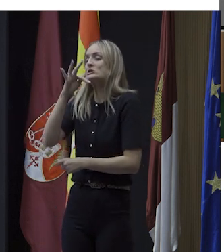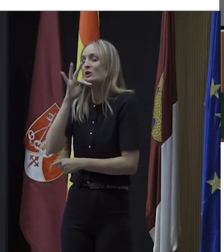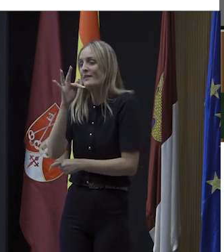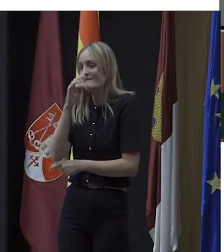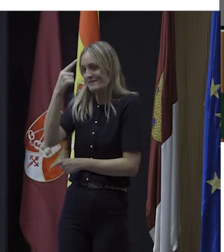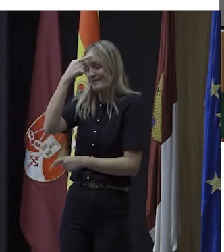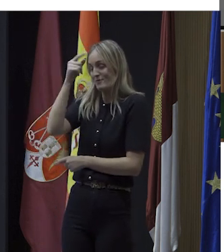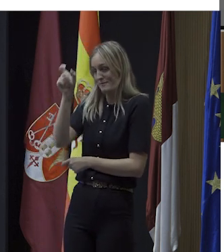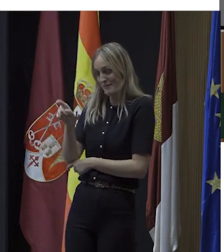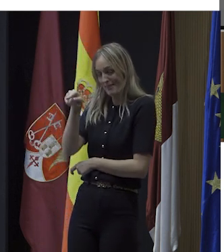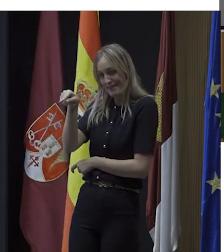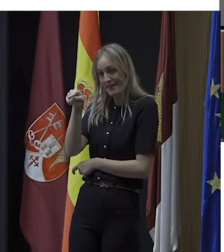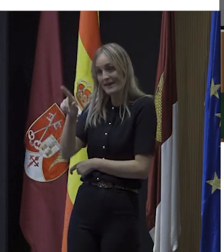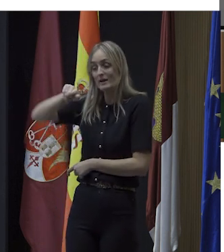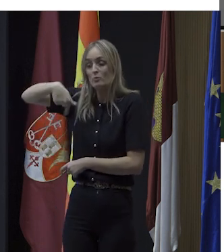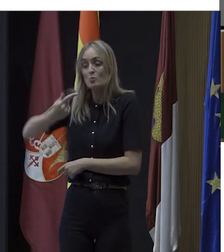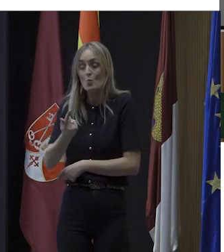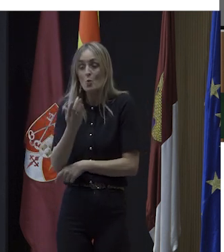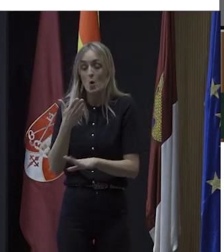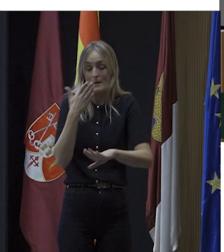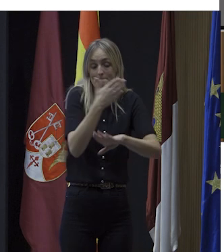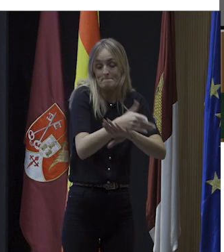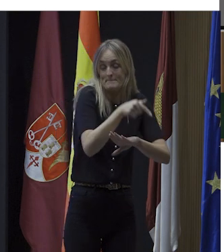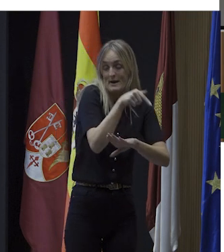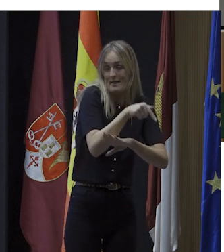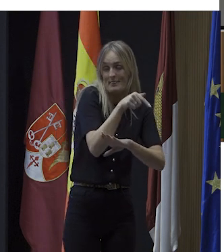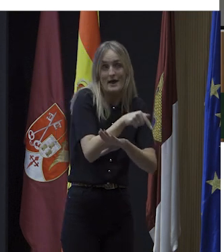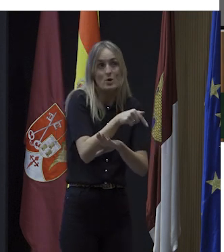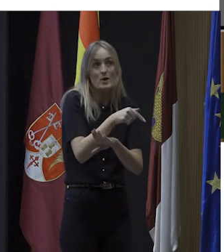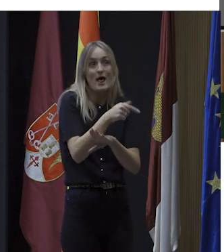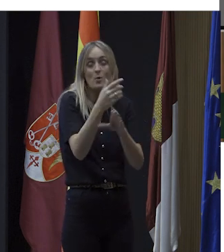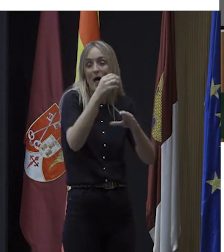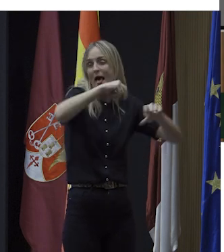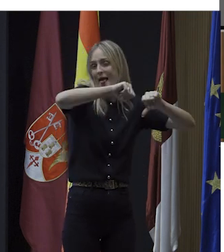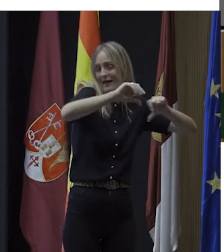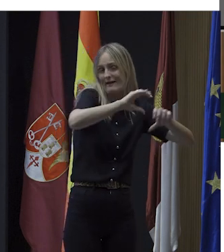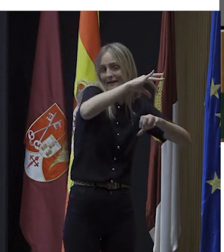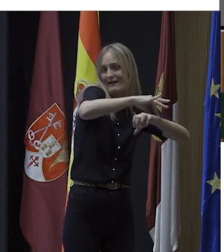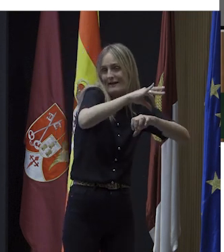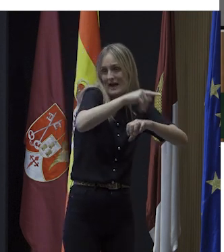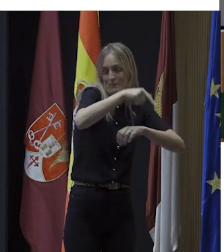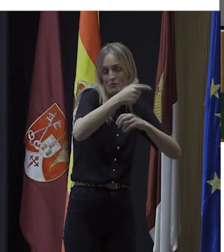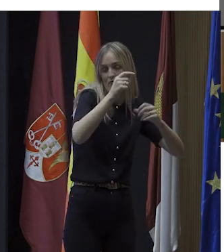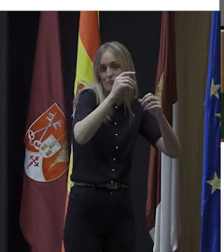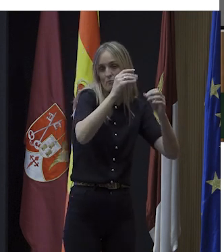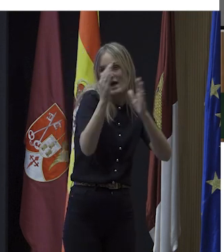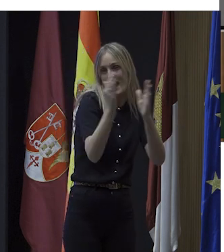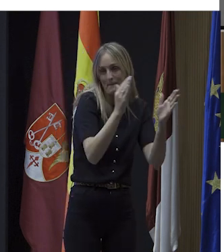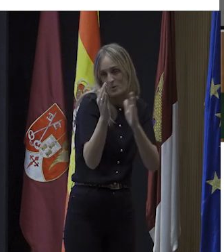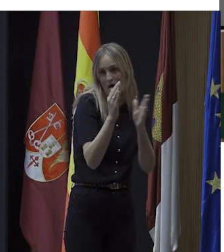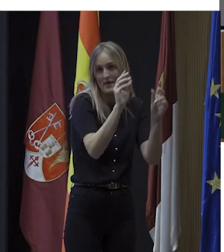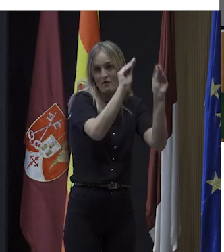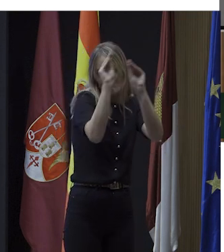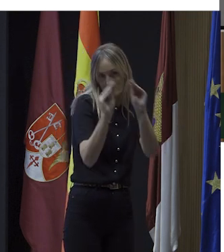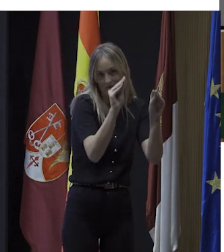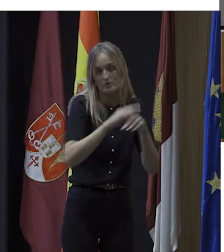mandarlo a la Cleveland Clinic para que hiciera allí un periodo de formación. Se puso allí a trabajar, inicialmente como